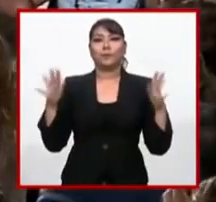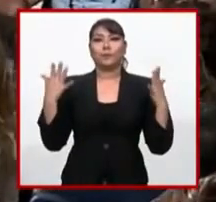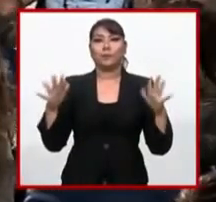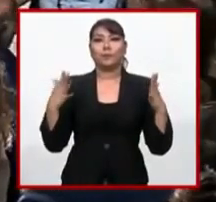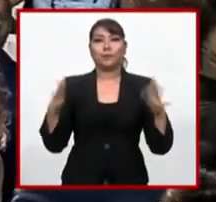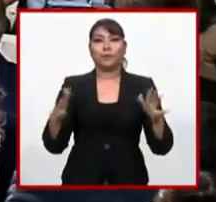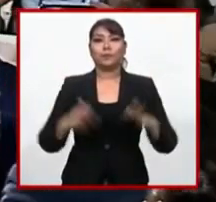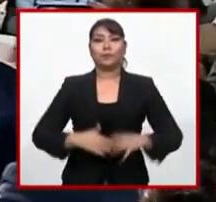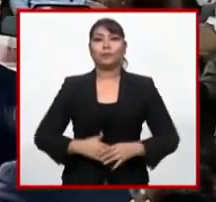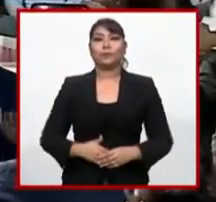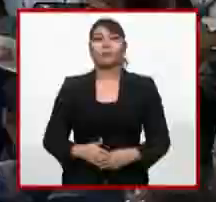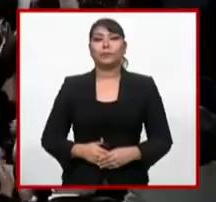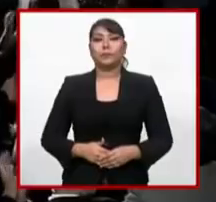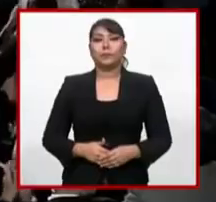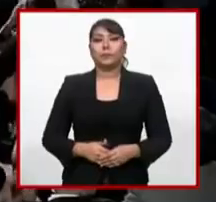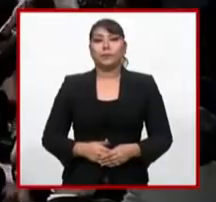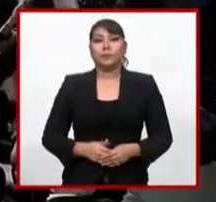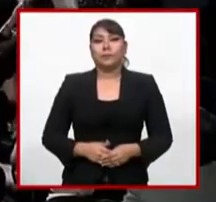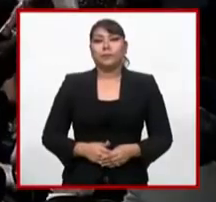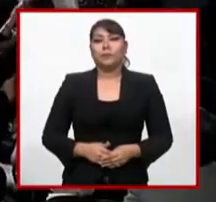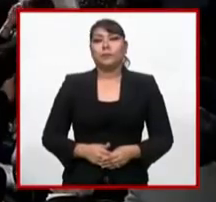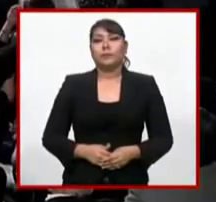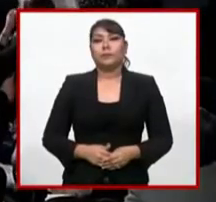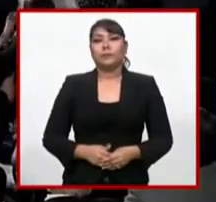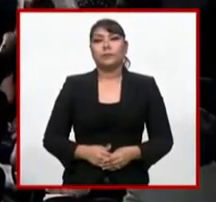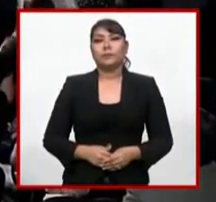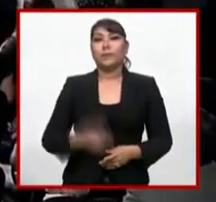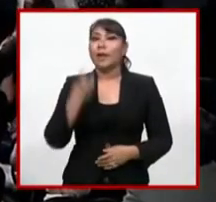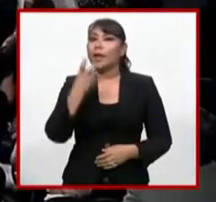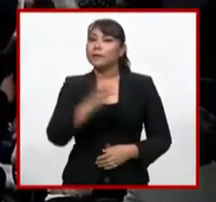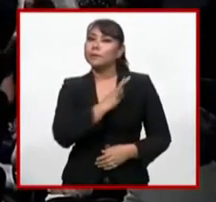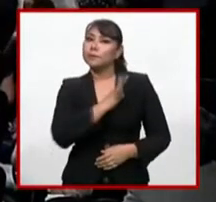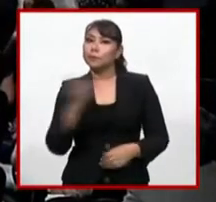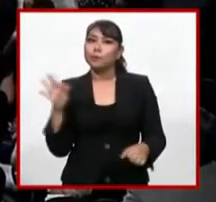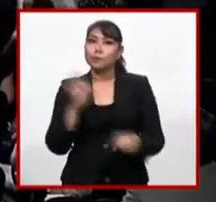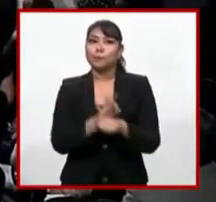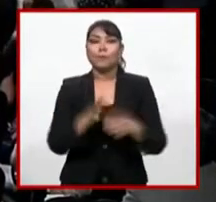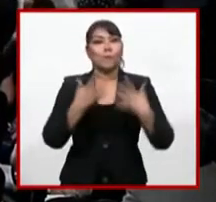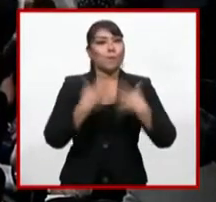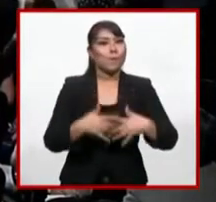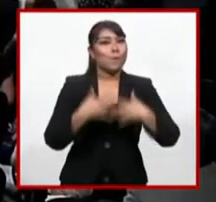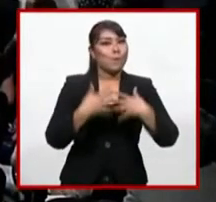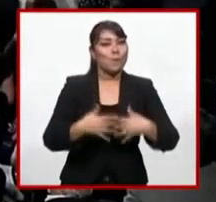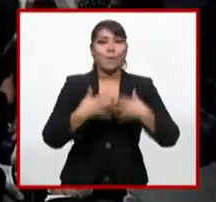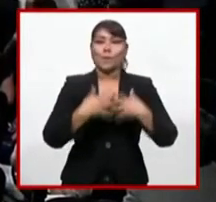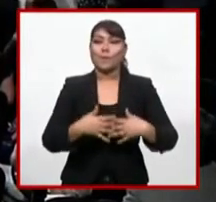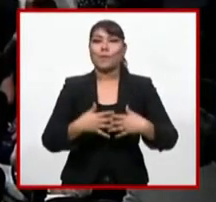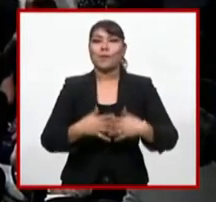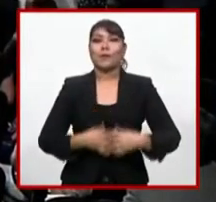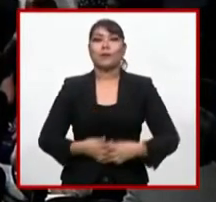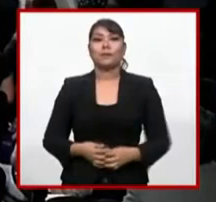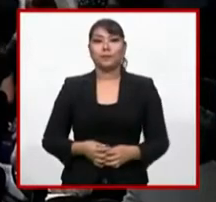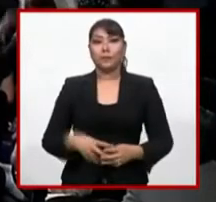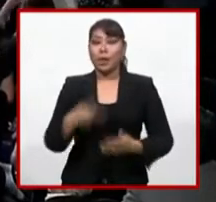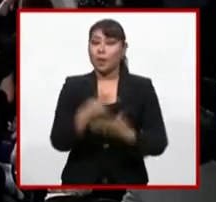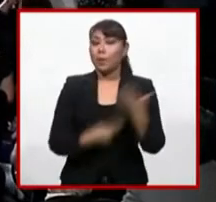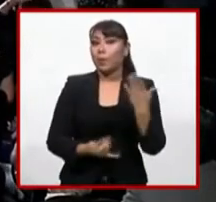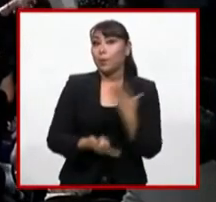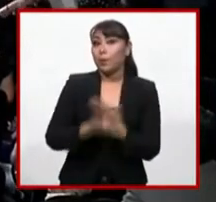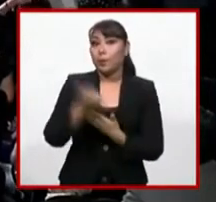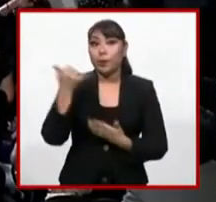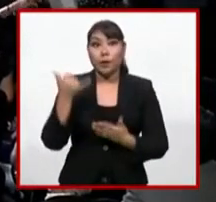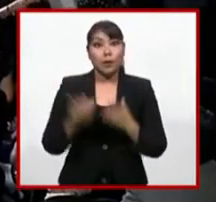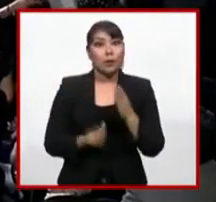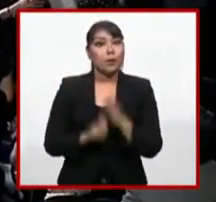barata. Y eso sin duda traerá industria, pero no solo eso. El proyecto interoceánico es